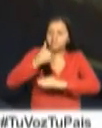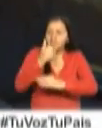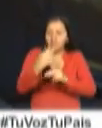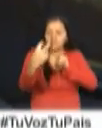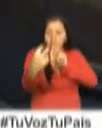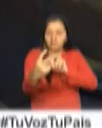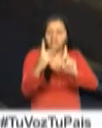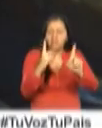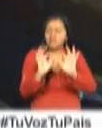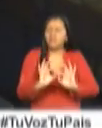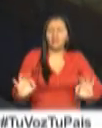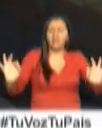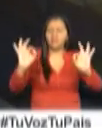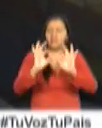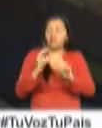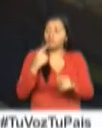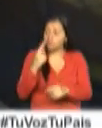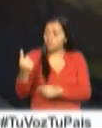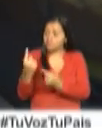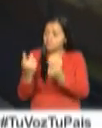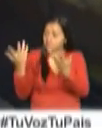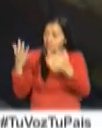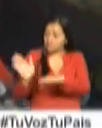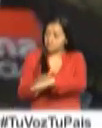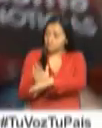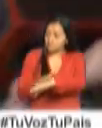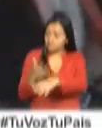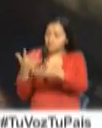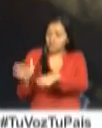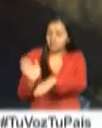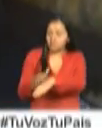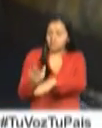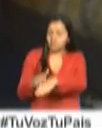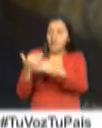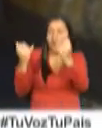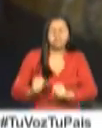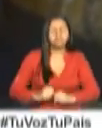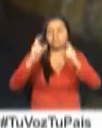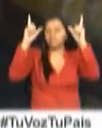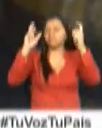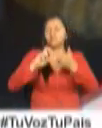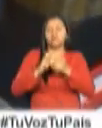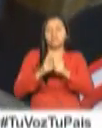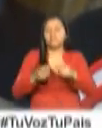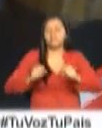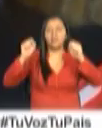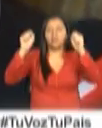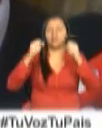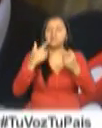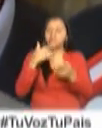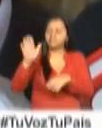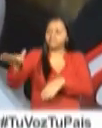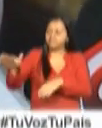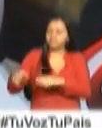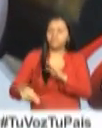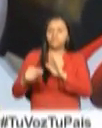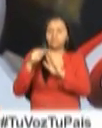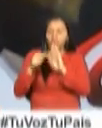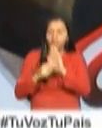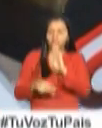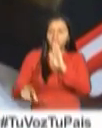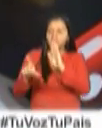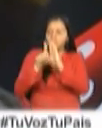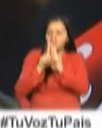en el proceso de disolución se ha cumplido con toda la normativa vigente. Más allá de las apelaciones a las